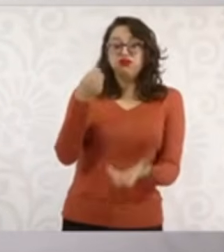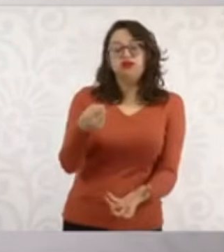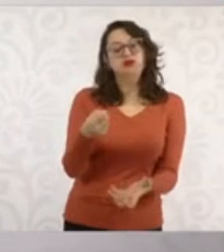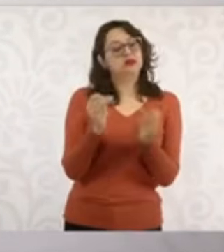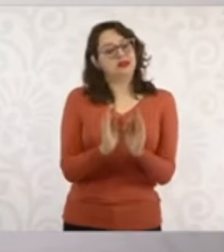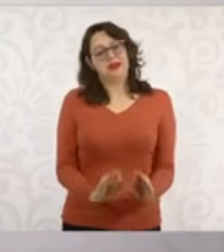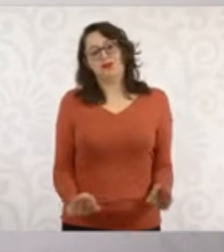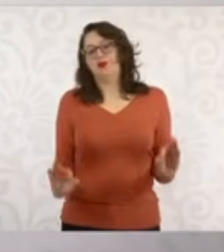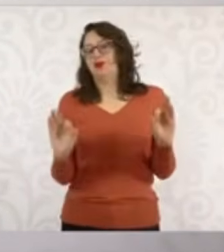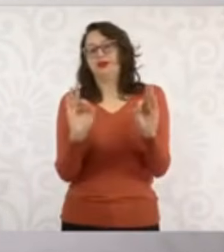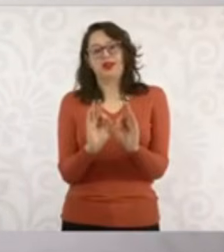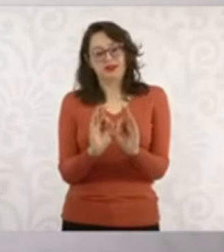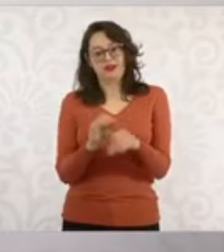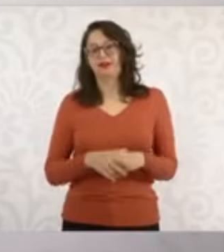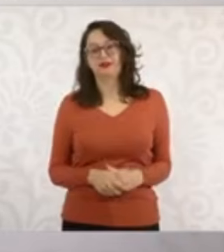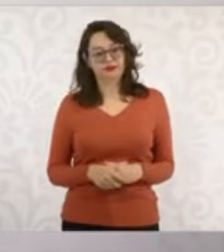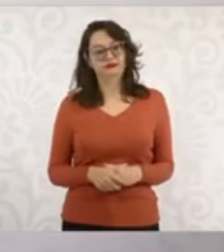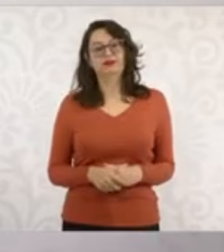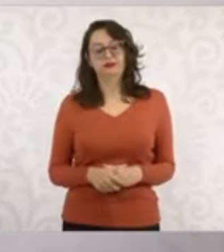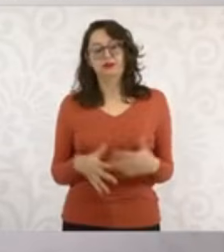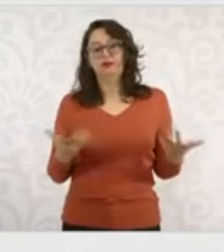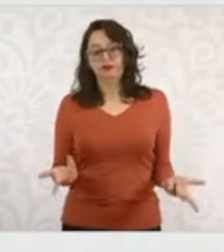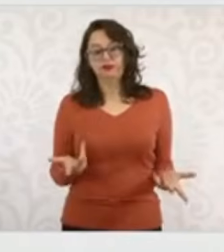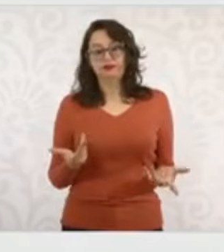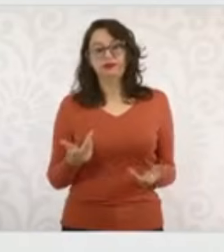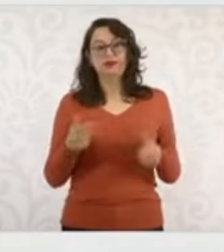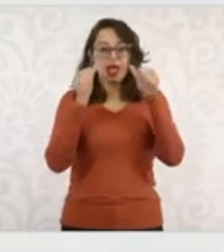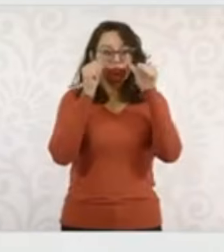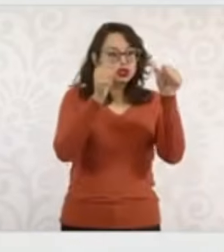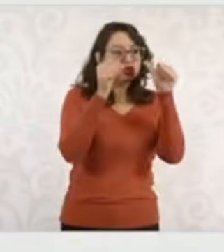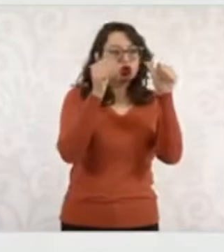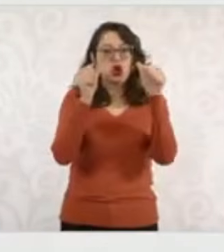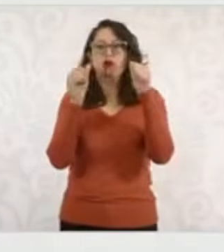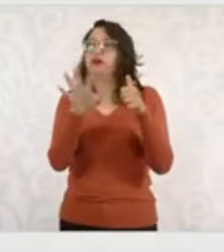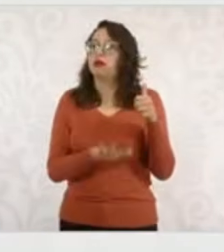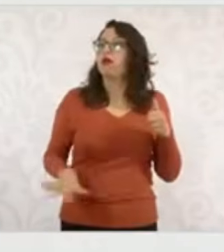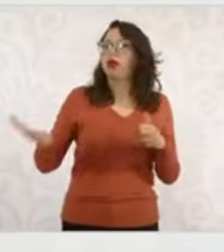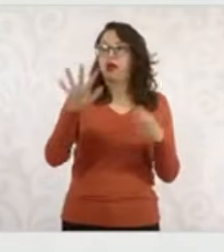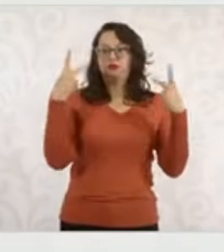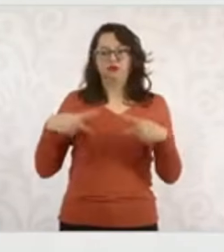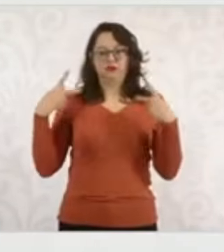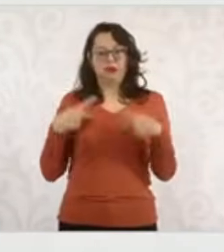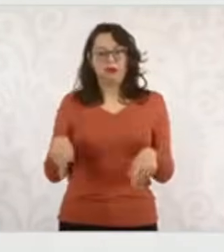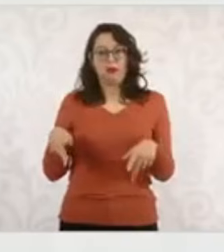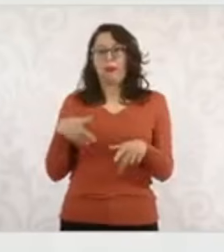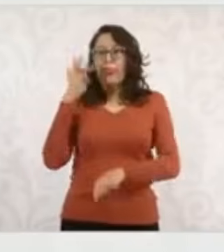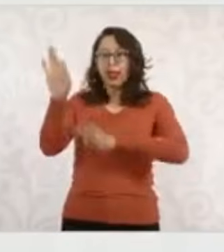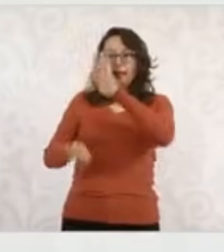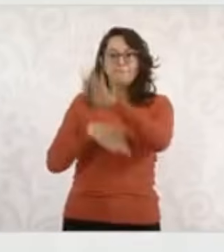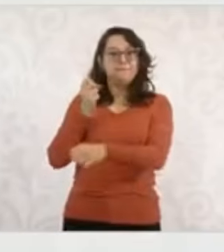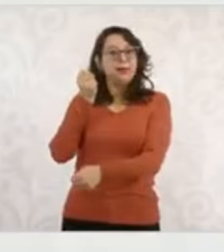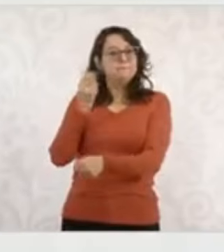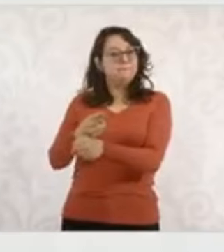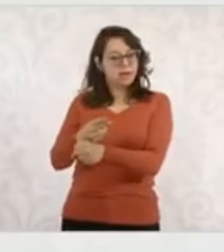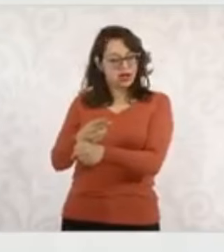la atención médica, sino que le sirve también al diagnóstico temprano de las enfermedades. Ahora, lo que